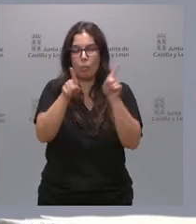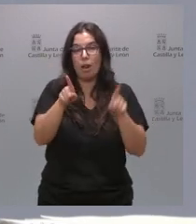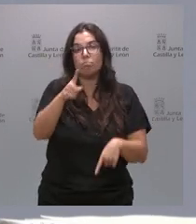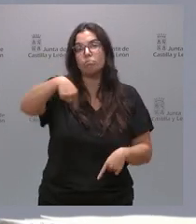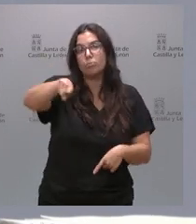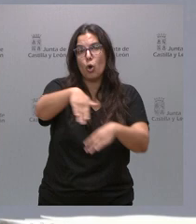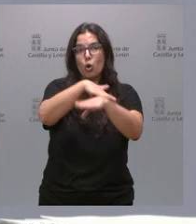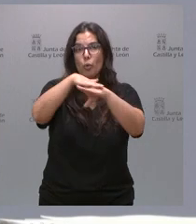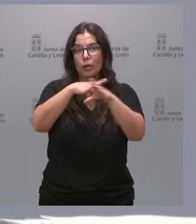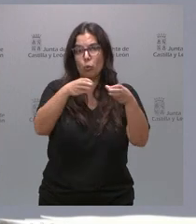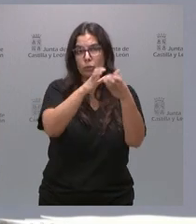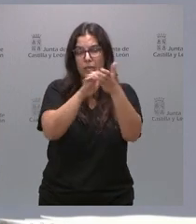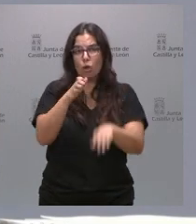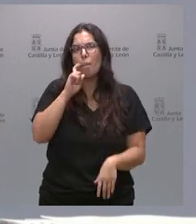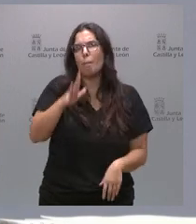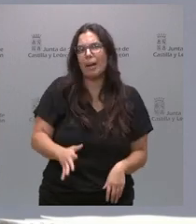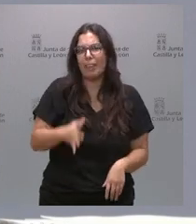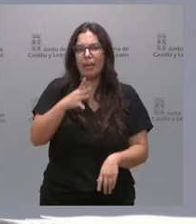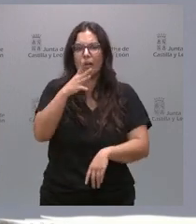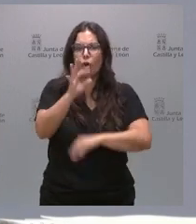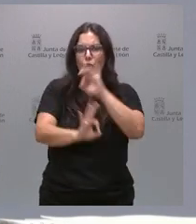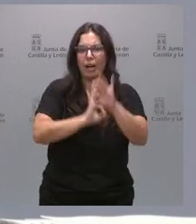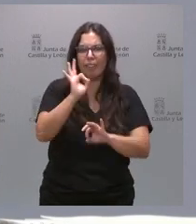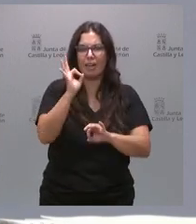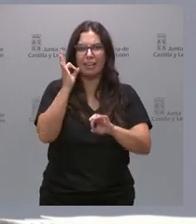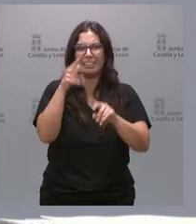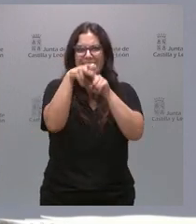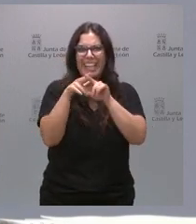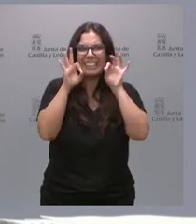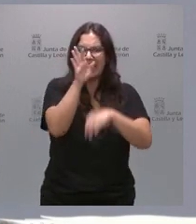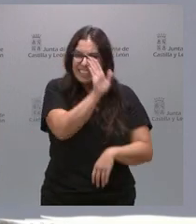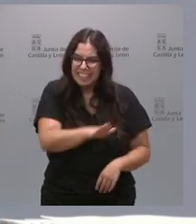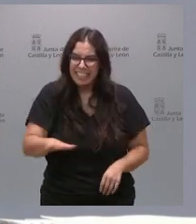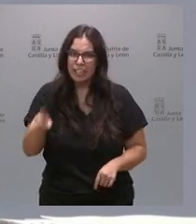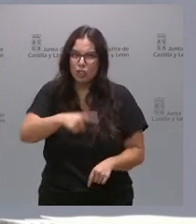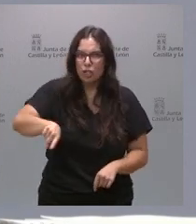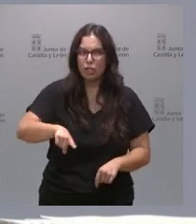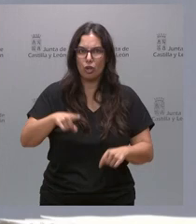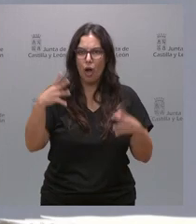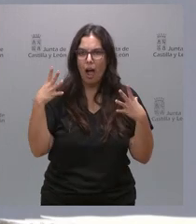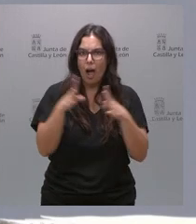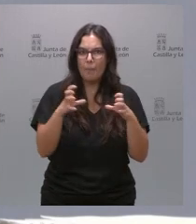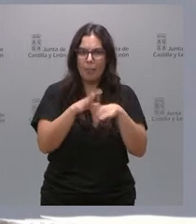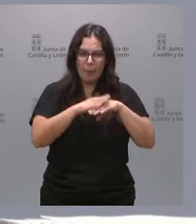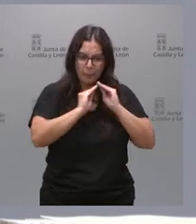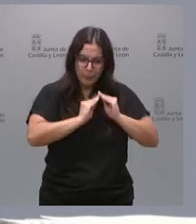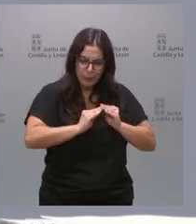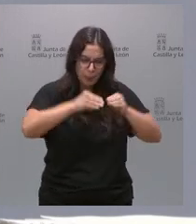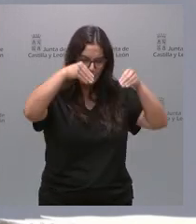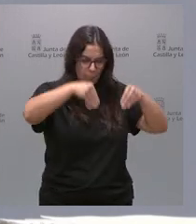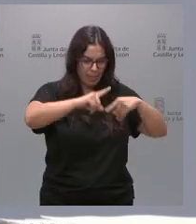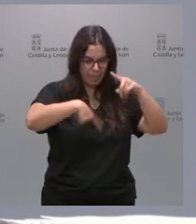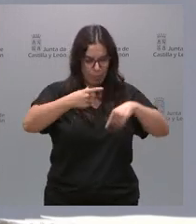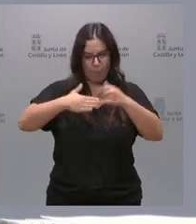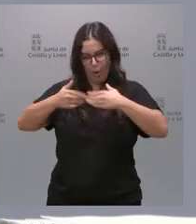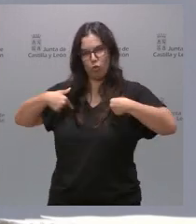de la junta de Castilla y león que se celebrara un taller infantil en el que los niños pudieran aprender a fabricar banderillas y pudieran aprender después a